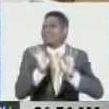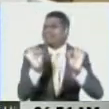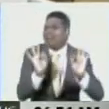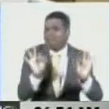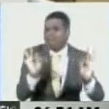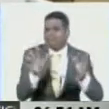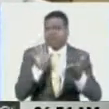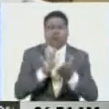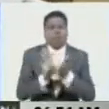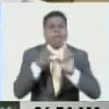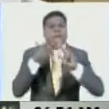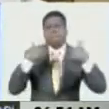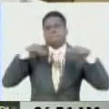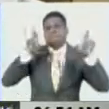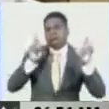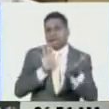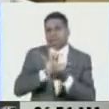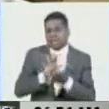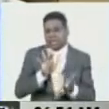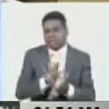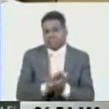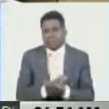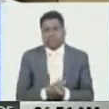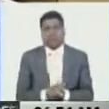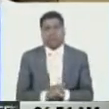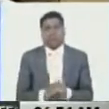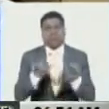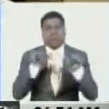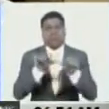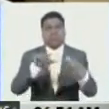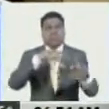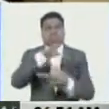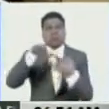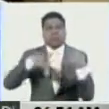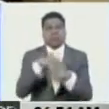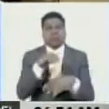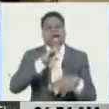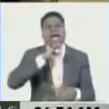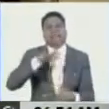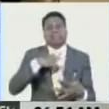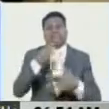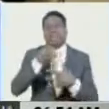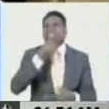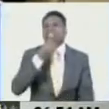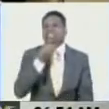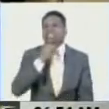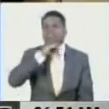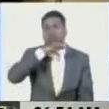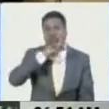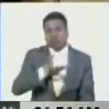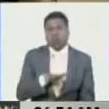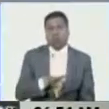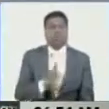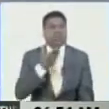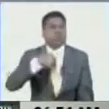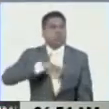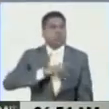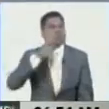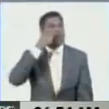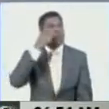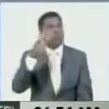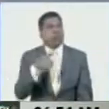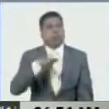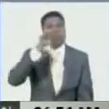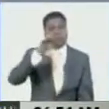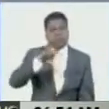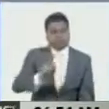base para garantizar la continuidad de una revolución. Y esto va a ser un acto histórico, porque nuestro pueblo ha adquirido